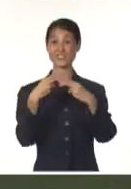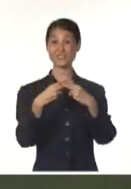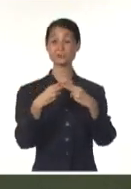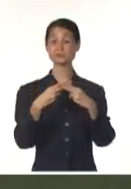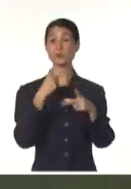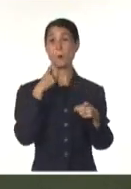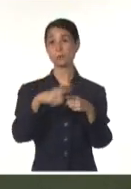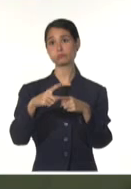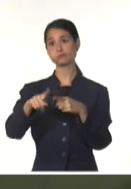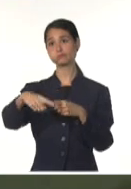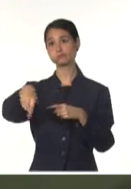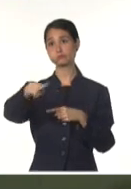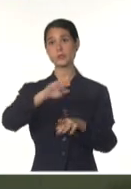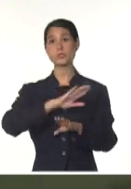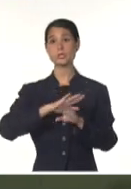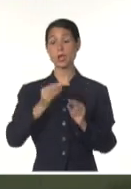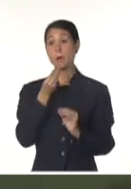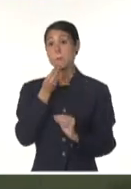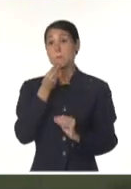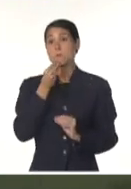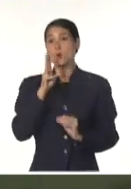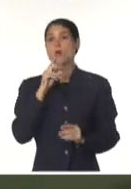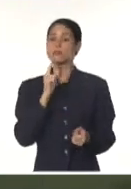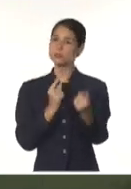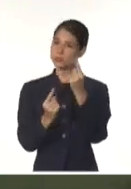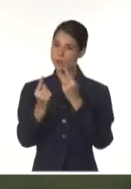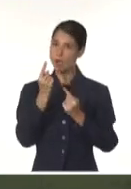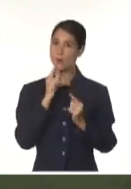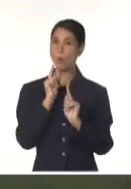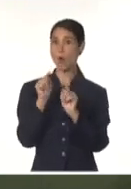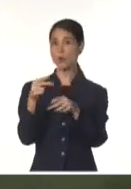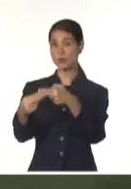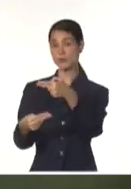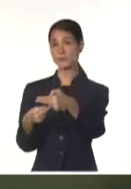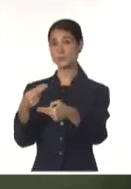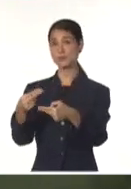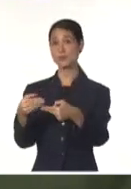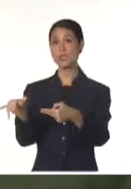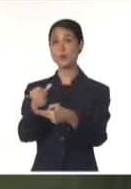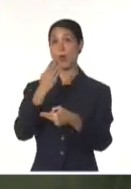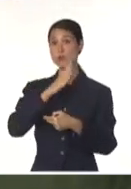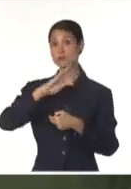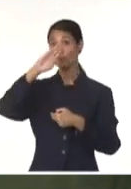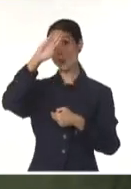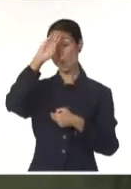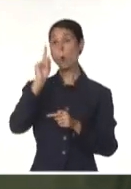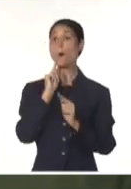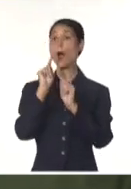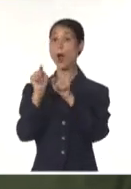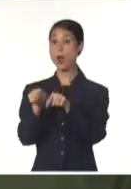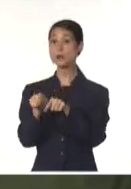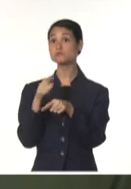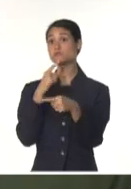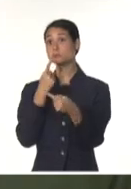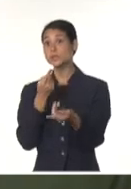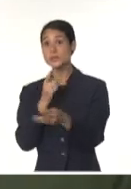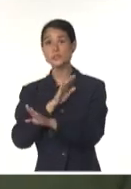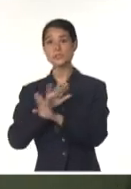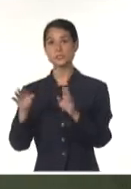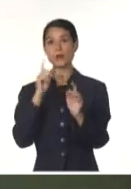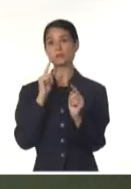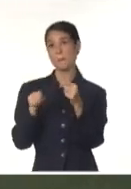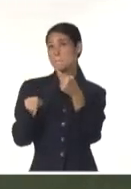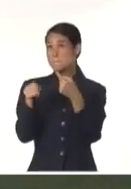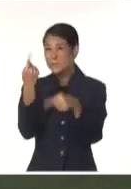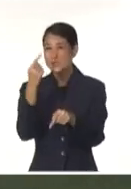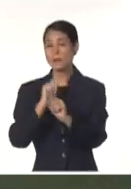creo que se podrán realizar una parte importante de ellos y que la participación de Cuba también va a tener un impacto